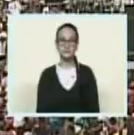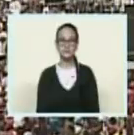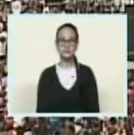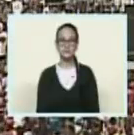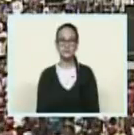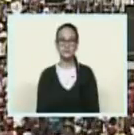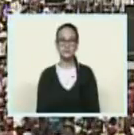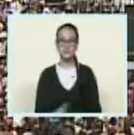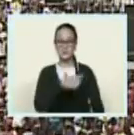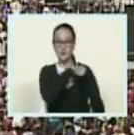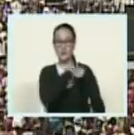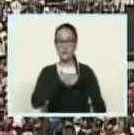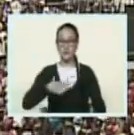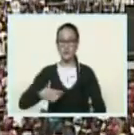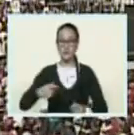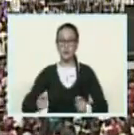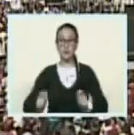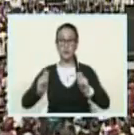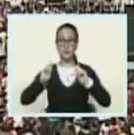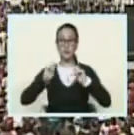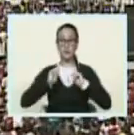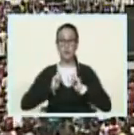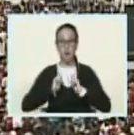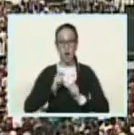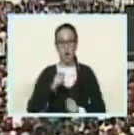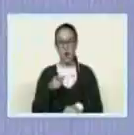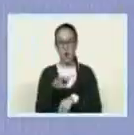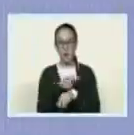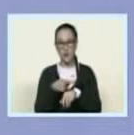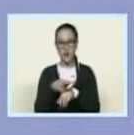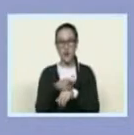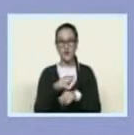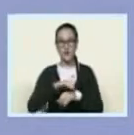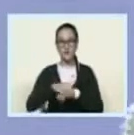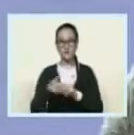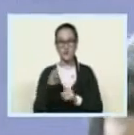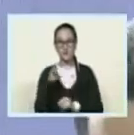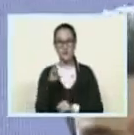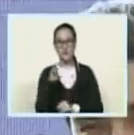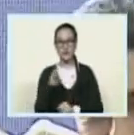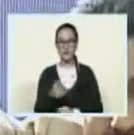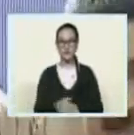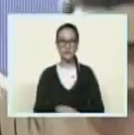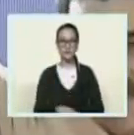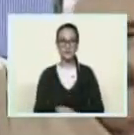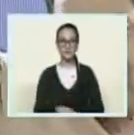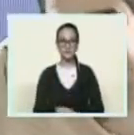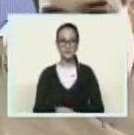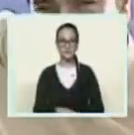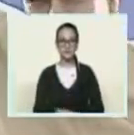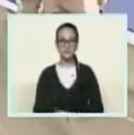Imposición de la banda de mando al gobernador Héctor Rodríguez.